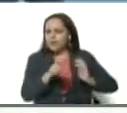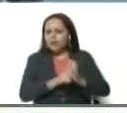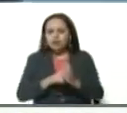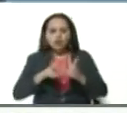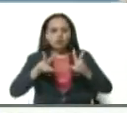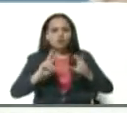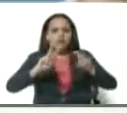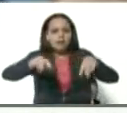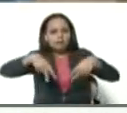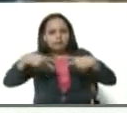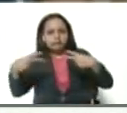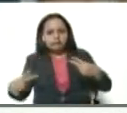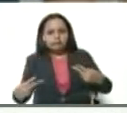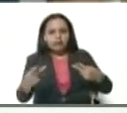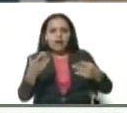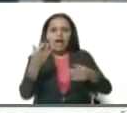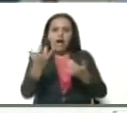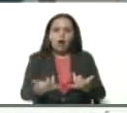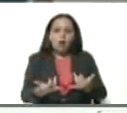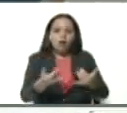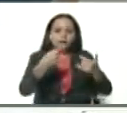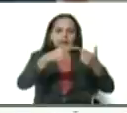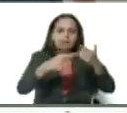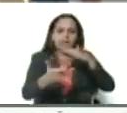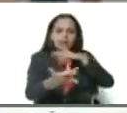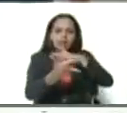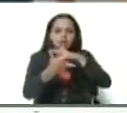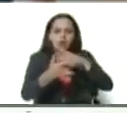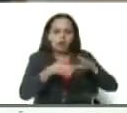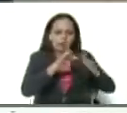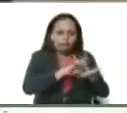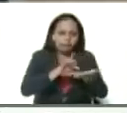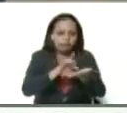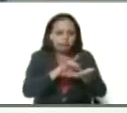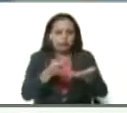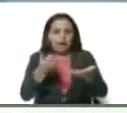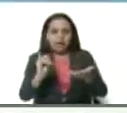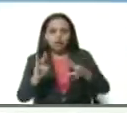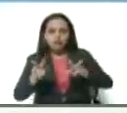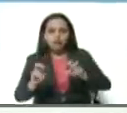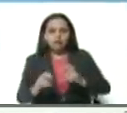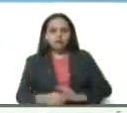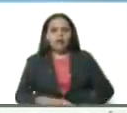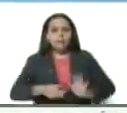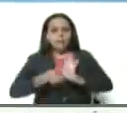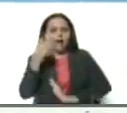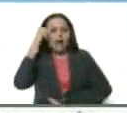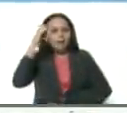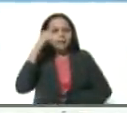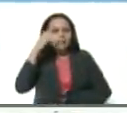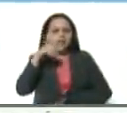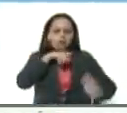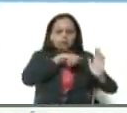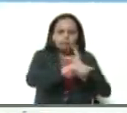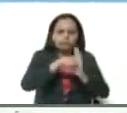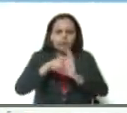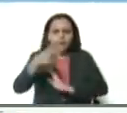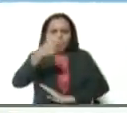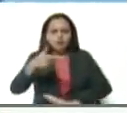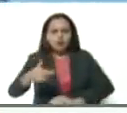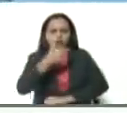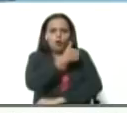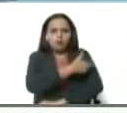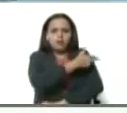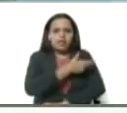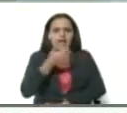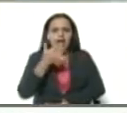con equipamiento de alta tecnología. Estamos incrementando la capacidad instalada de hospitalización. Tenemos